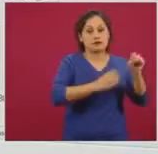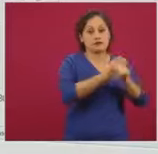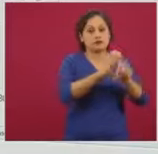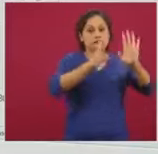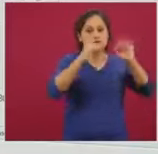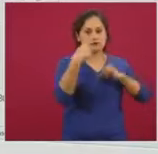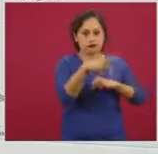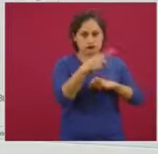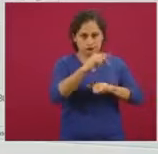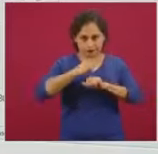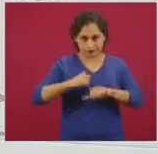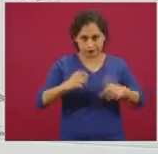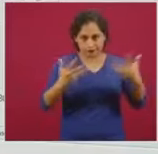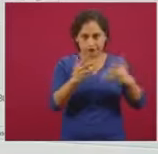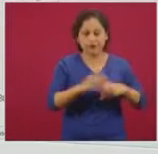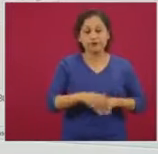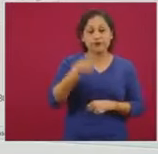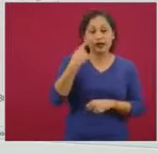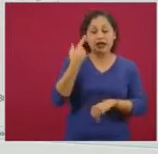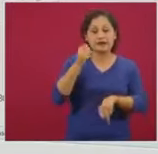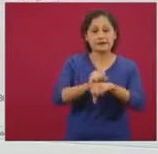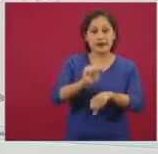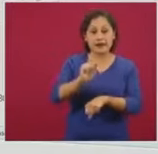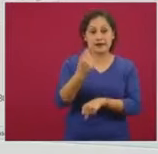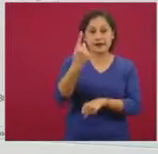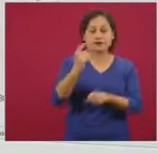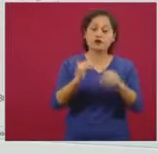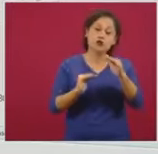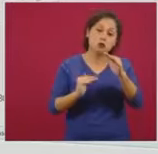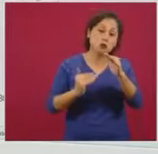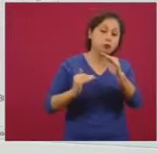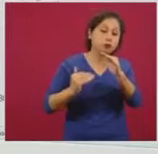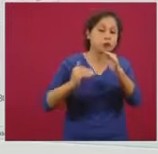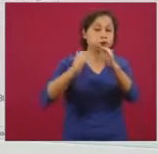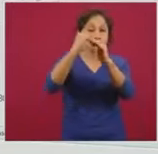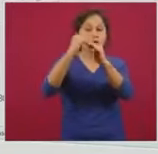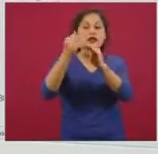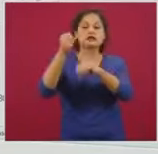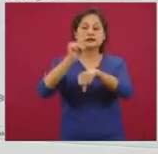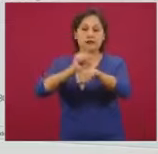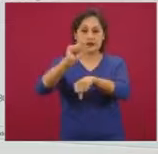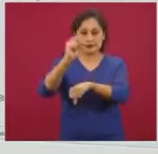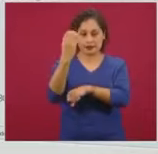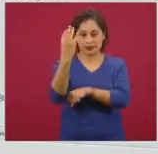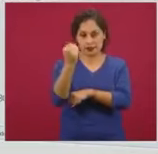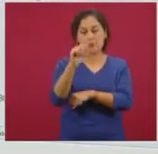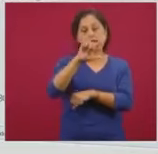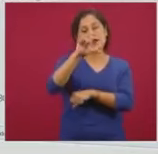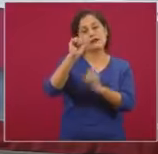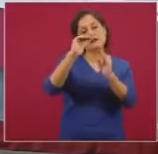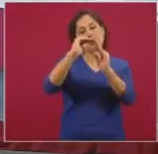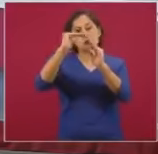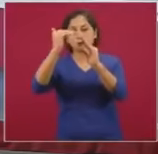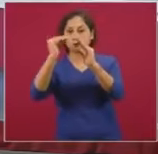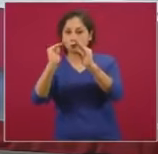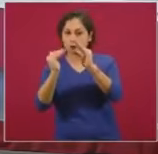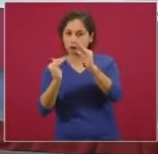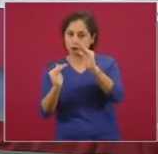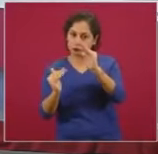semana 21 empieza el incremento hasta la semana 29, y de ahí prácticamente ha descendido casi de manera